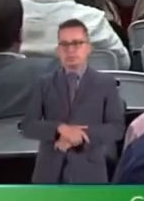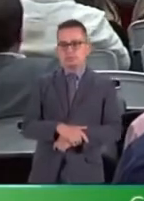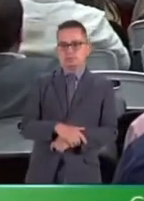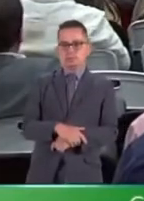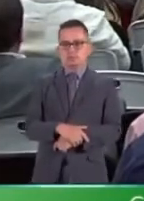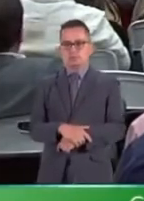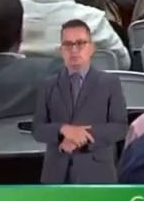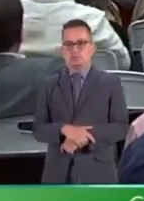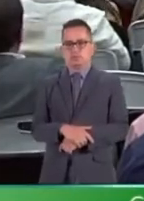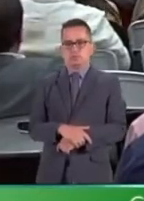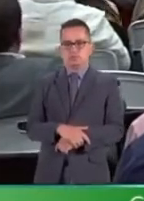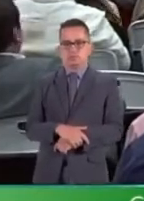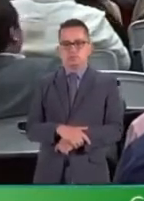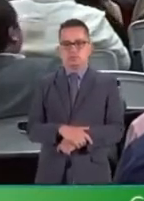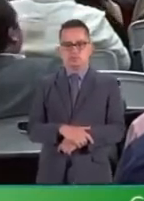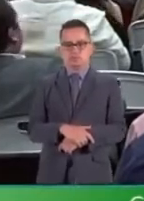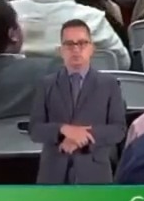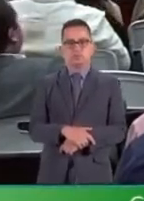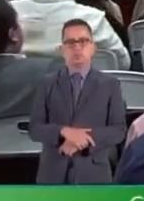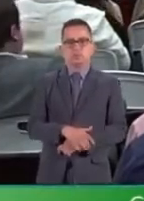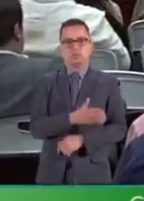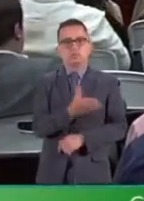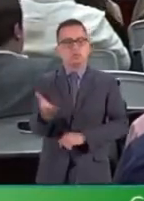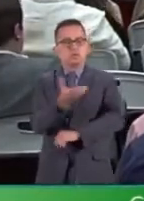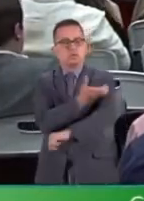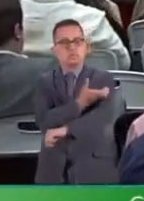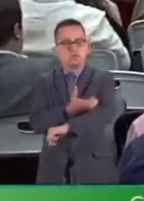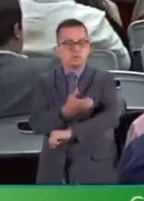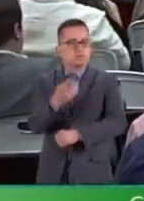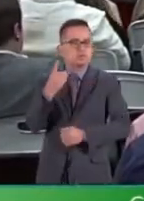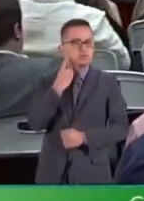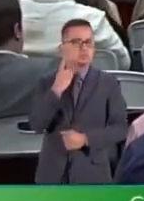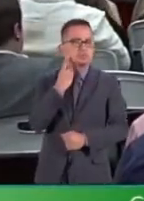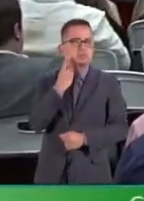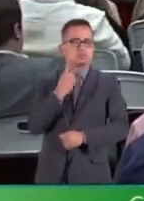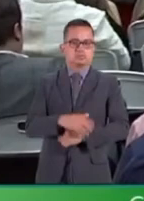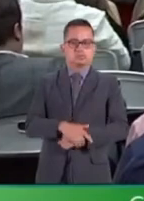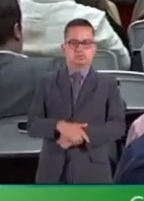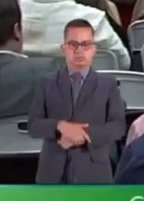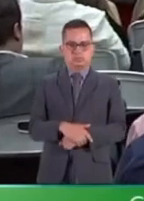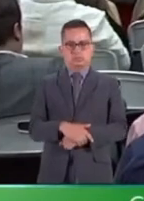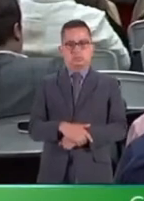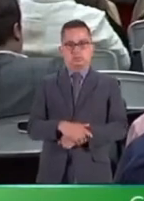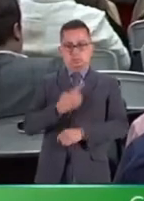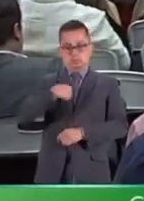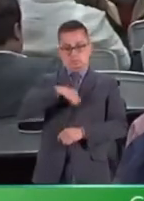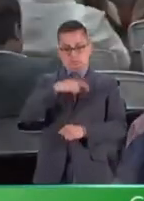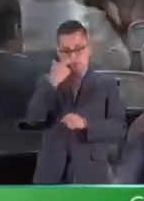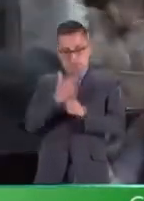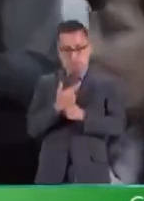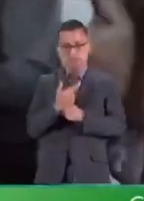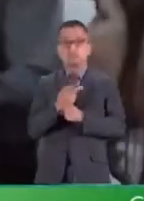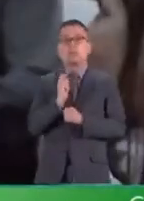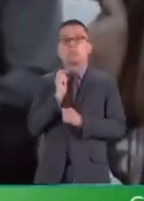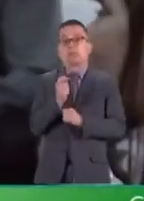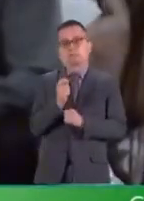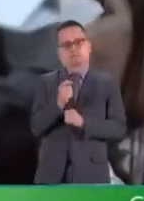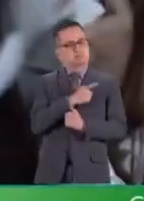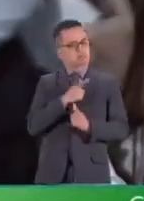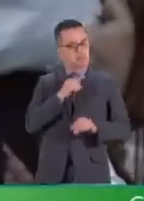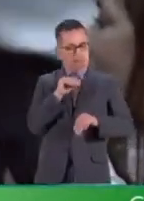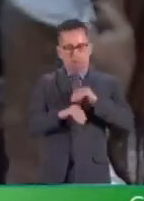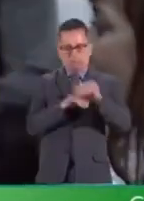nuestro trabajo. Compañeras y compañeros diputados, nuestro trabajo es legislar, pero también es